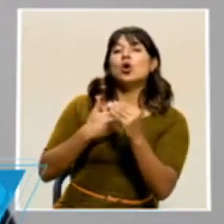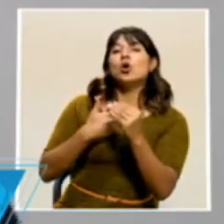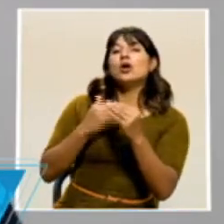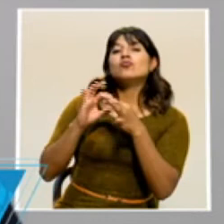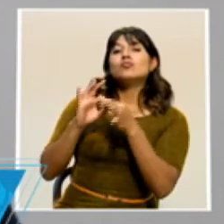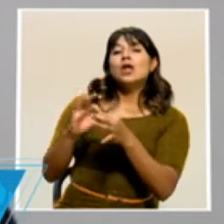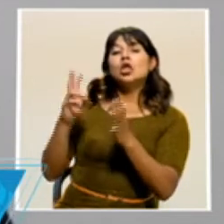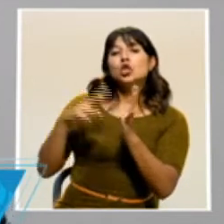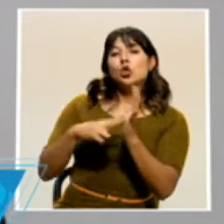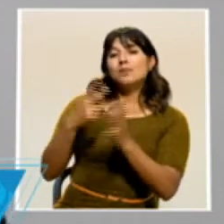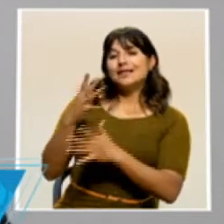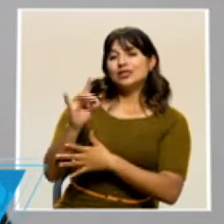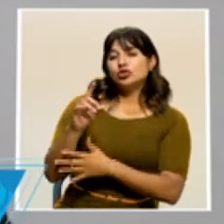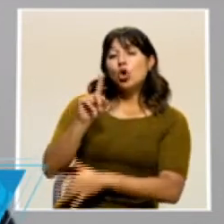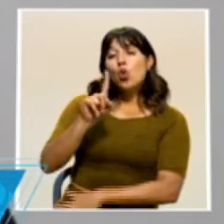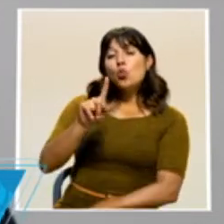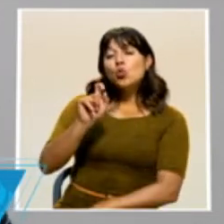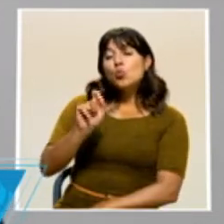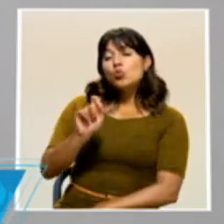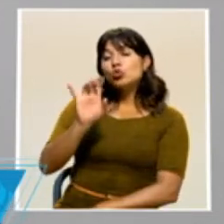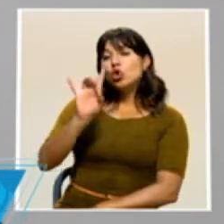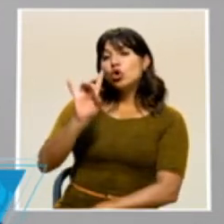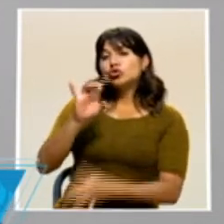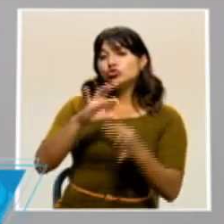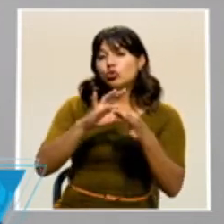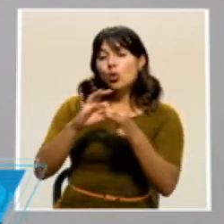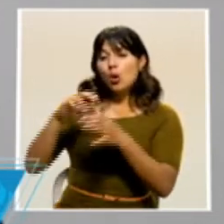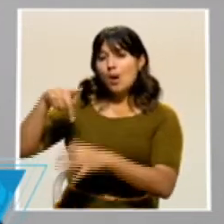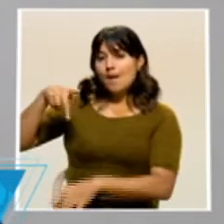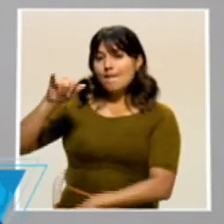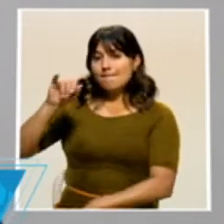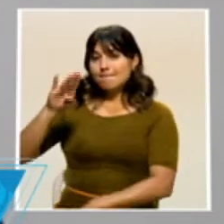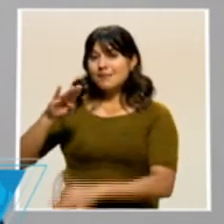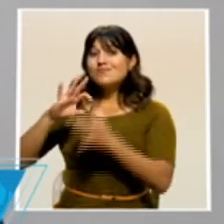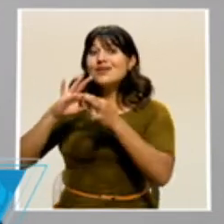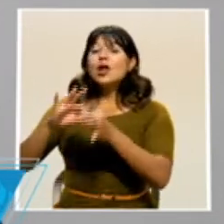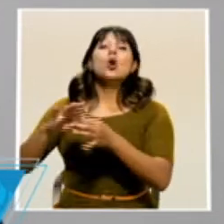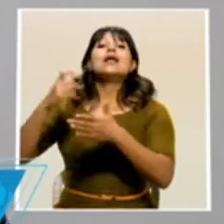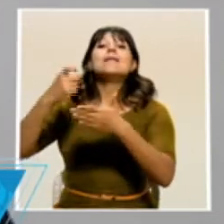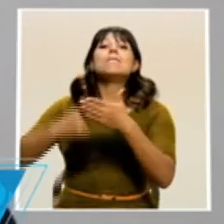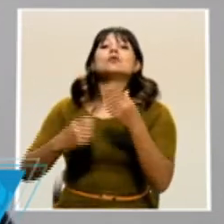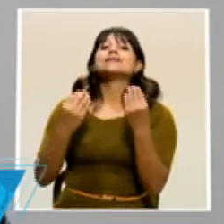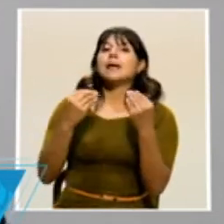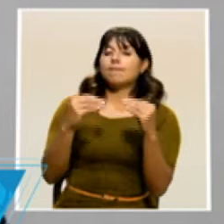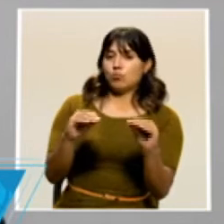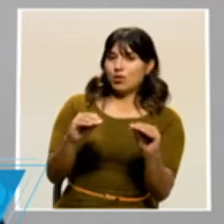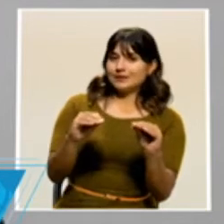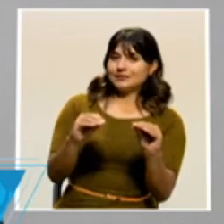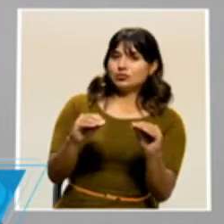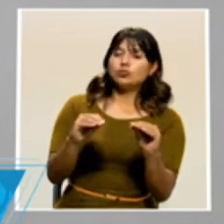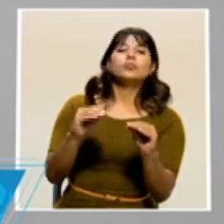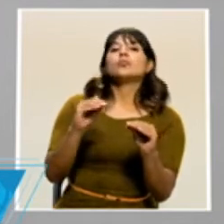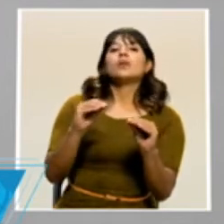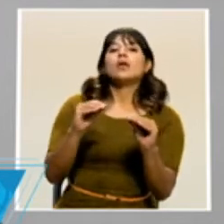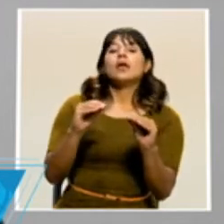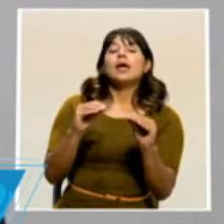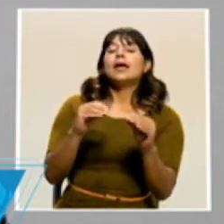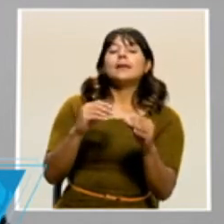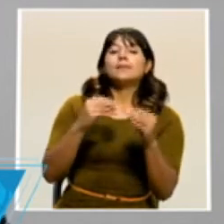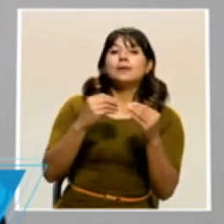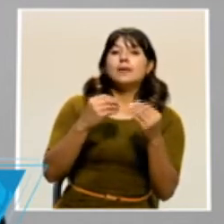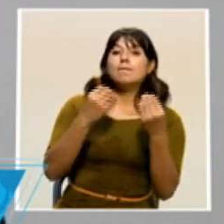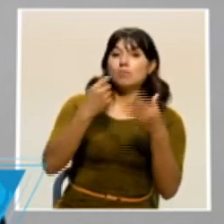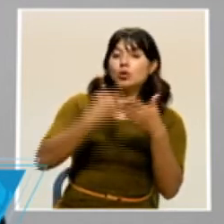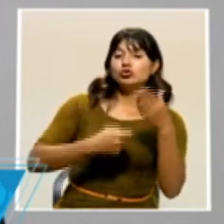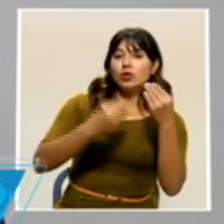un 1.8 del PIB solo en el impuesto de ventas, que todavía teníamos en ese momento impuesto de ventas.